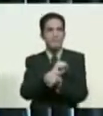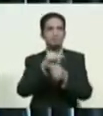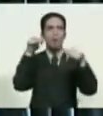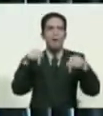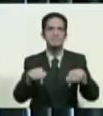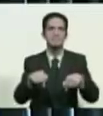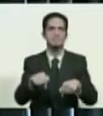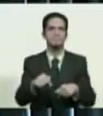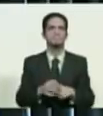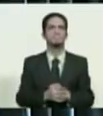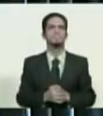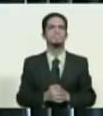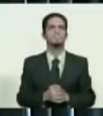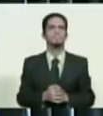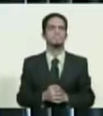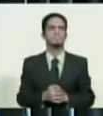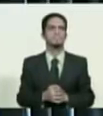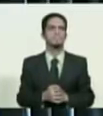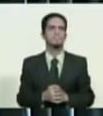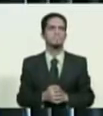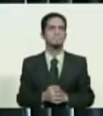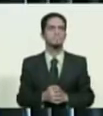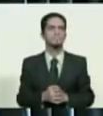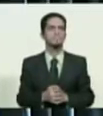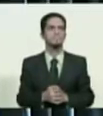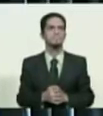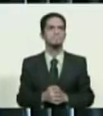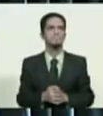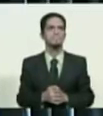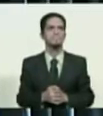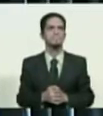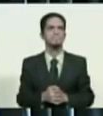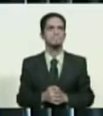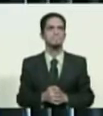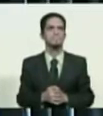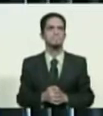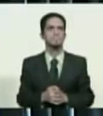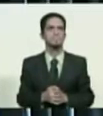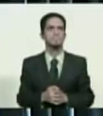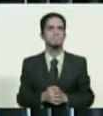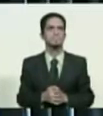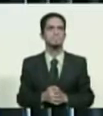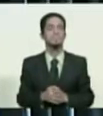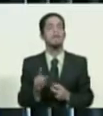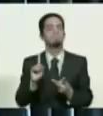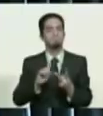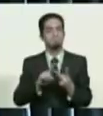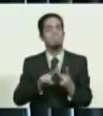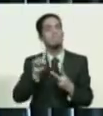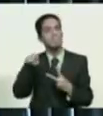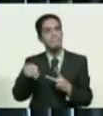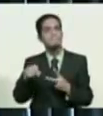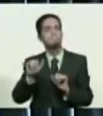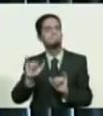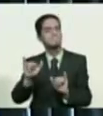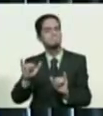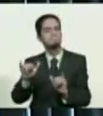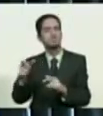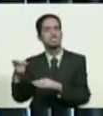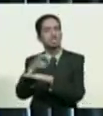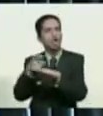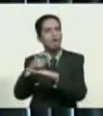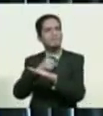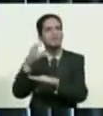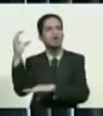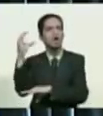Otro tanto con respecto a la República de Colombia y el gobierno actual de la